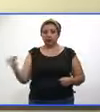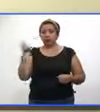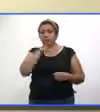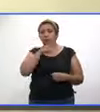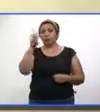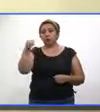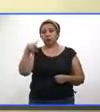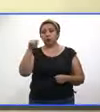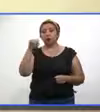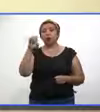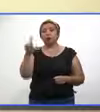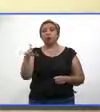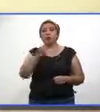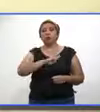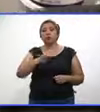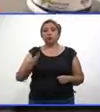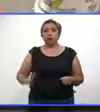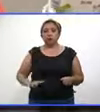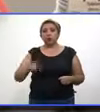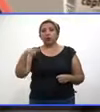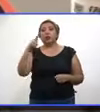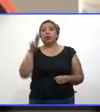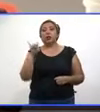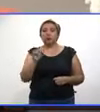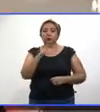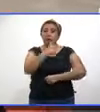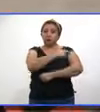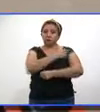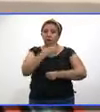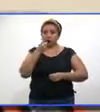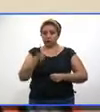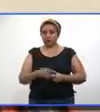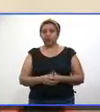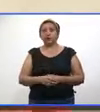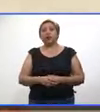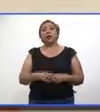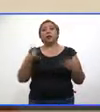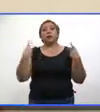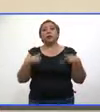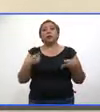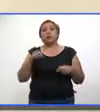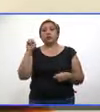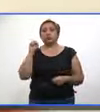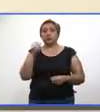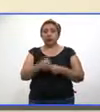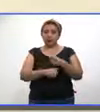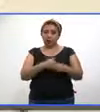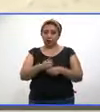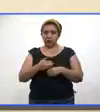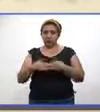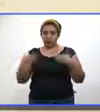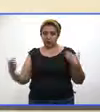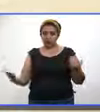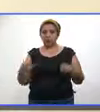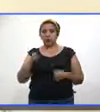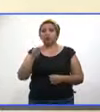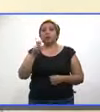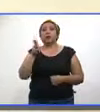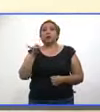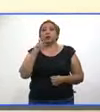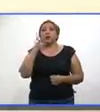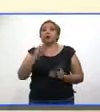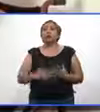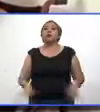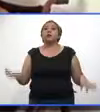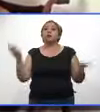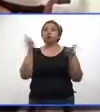Valladolid, Motul, Concal, Humán y Cagua, se aplican las vacunas contra el COVID-19 a personas de 60 años en adelante. Sauri Vivas reiteró